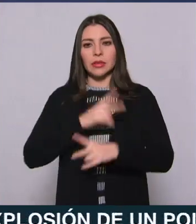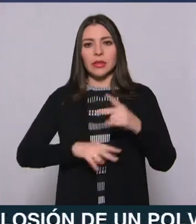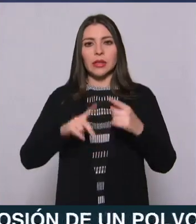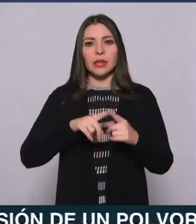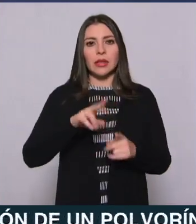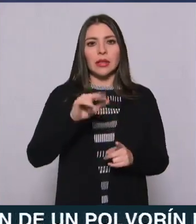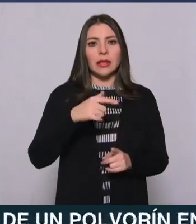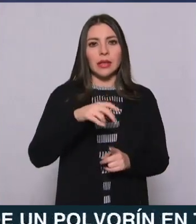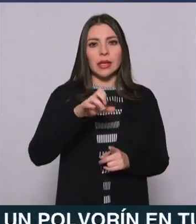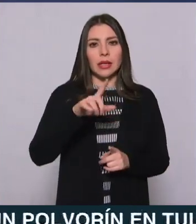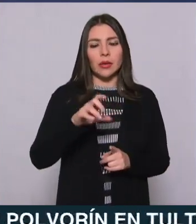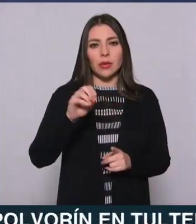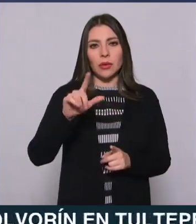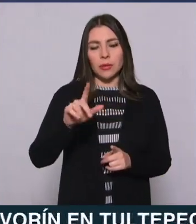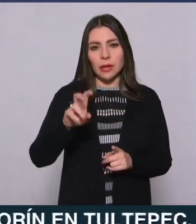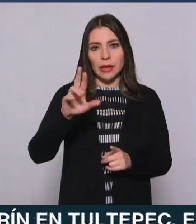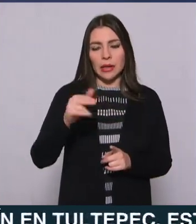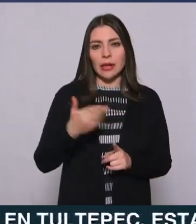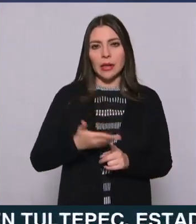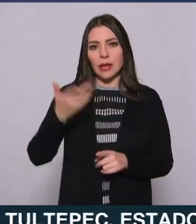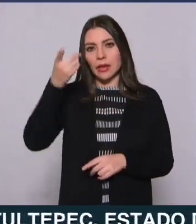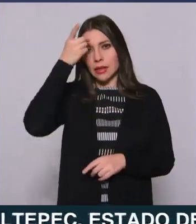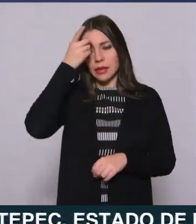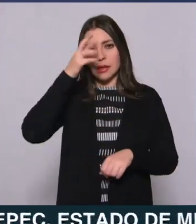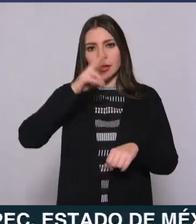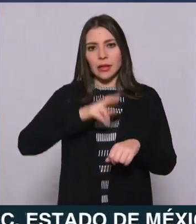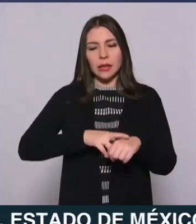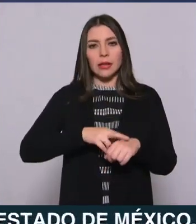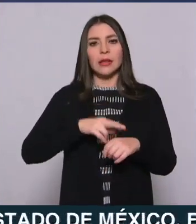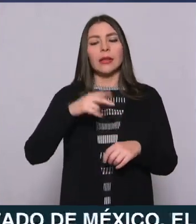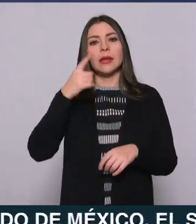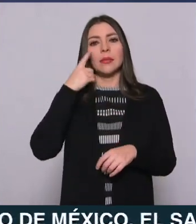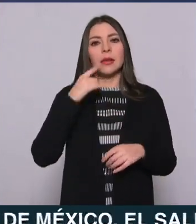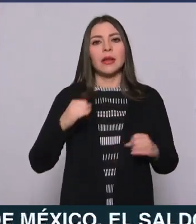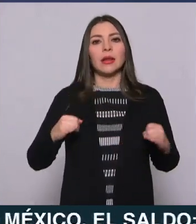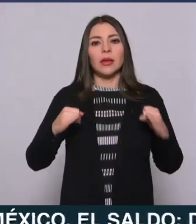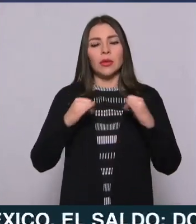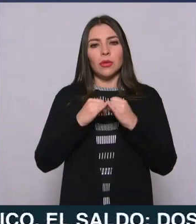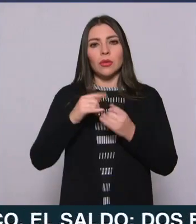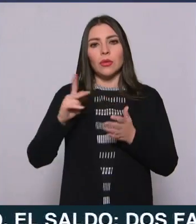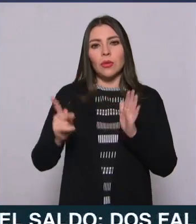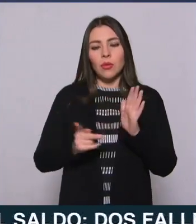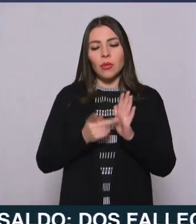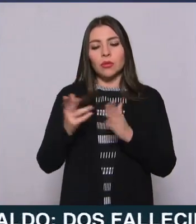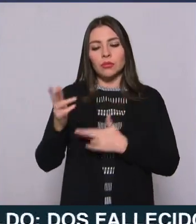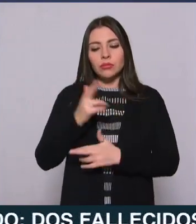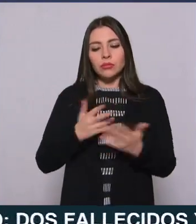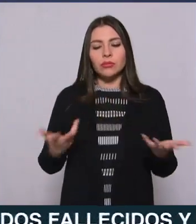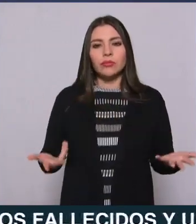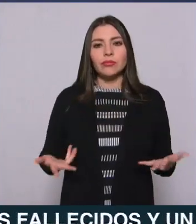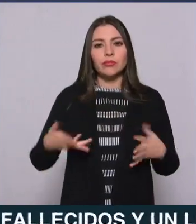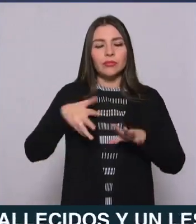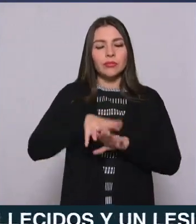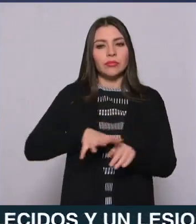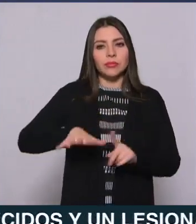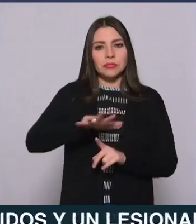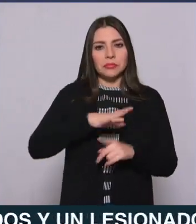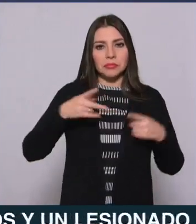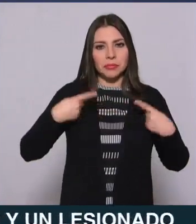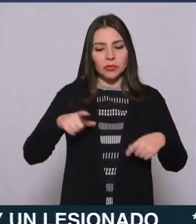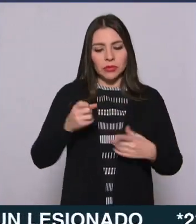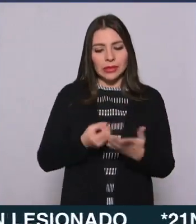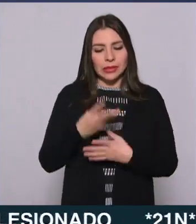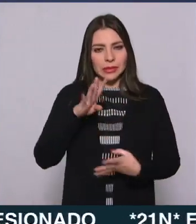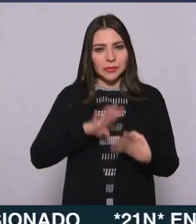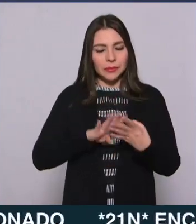Raquel Alejandra Olvera Rodríguez. Ella es directora general del Instituto de Reinserción Social. Le damos la bienvenida también a Eva Leiva Escobedo. Ella